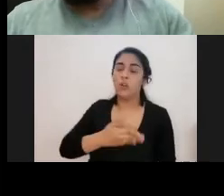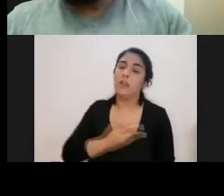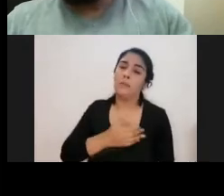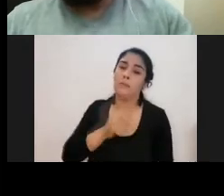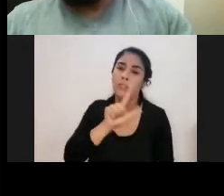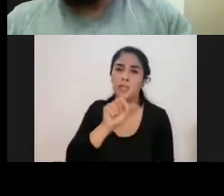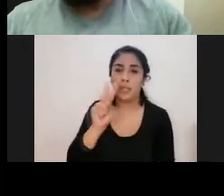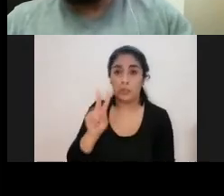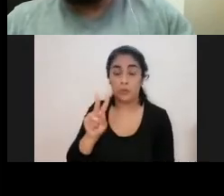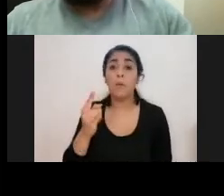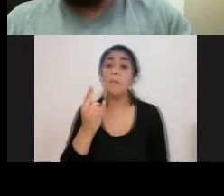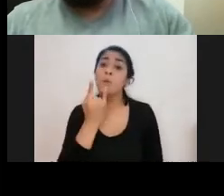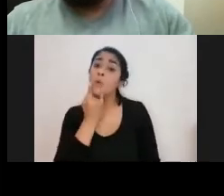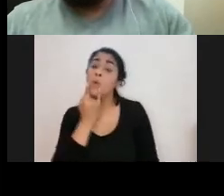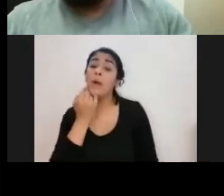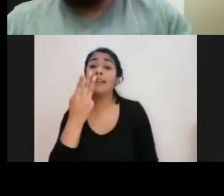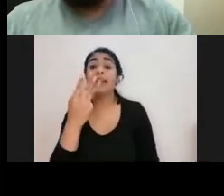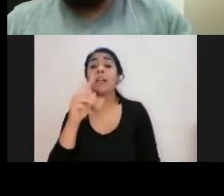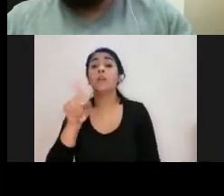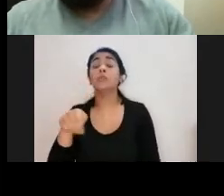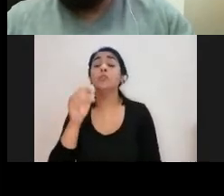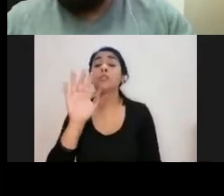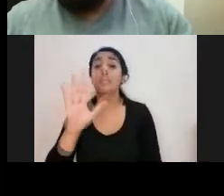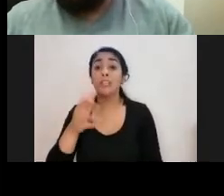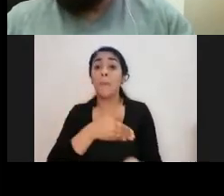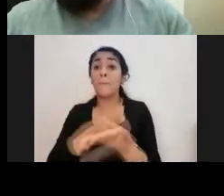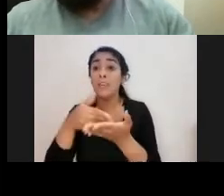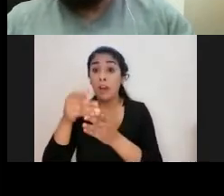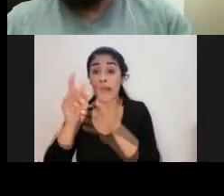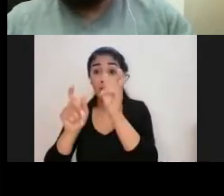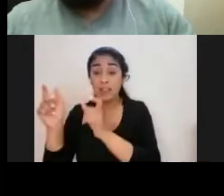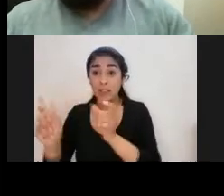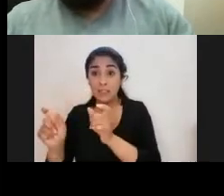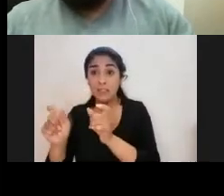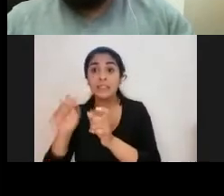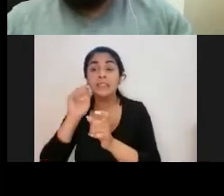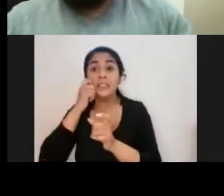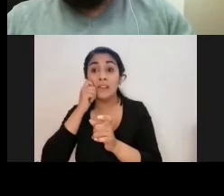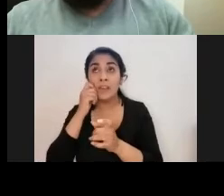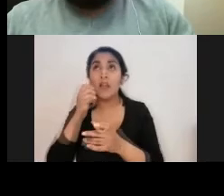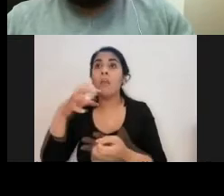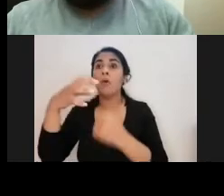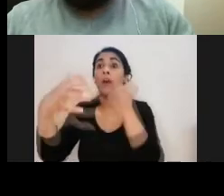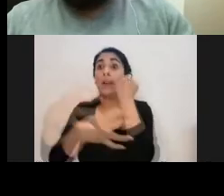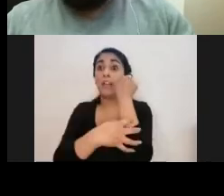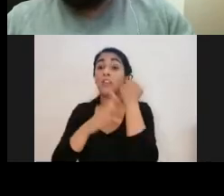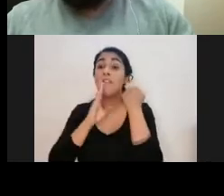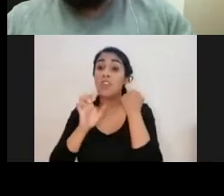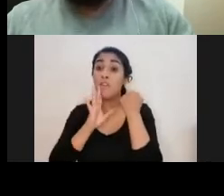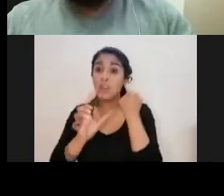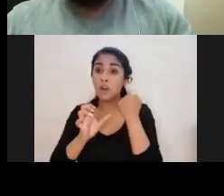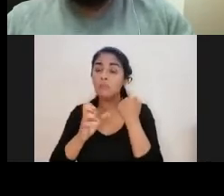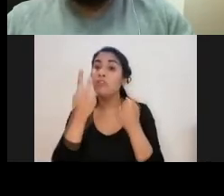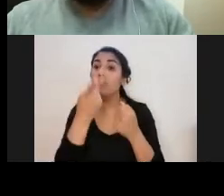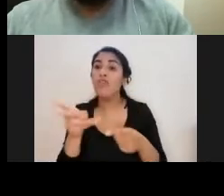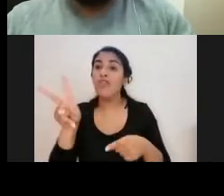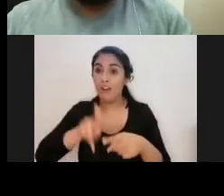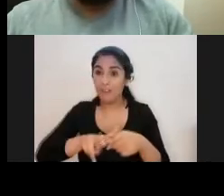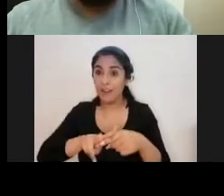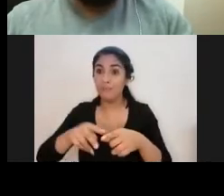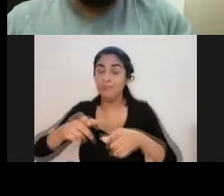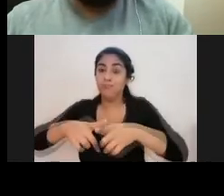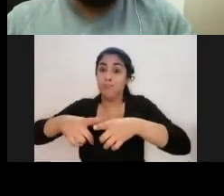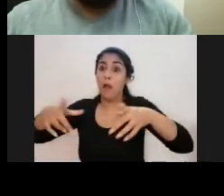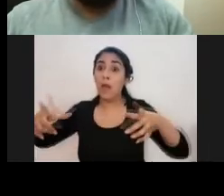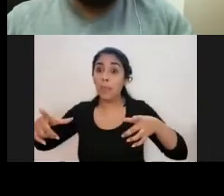tiene 3.5 millones de habitantes, 2 veces la región de Biobío. O sea, ahí las comparaciones, ¿cierto?